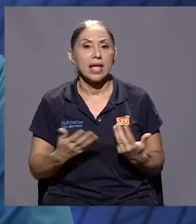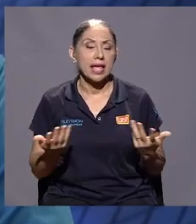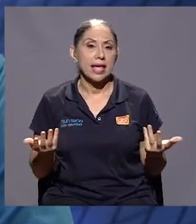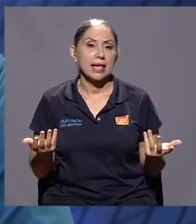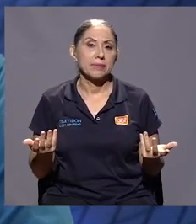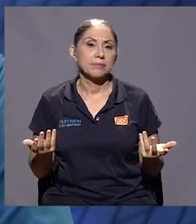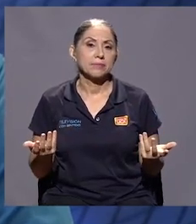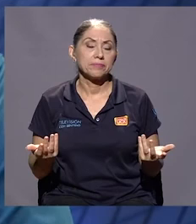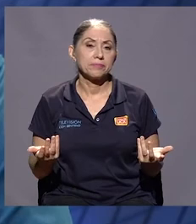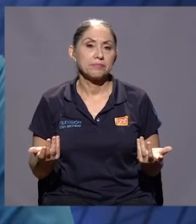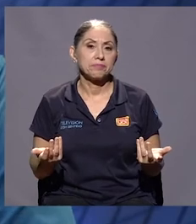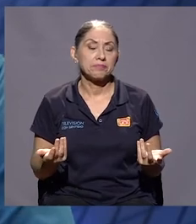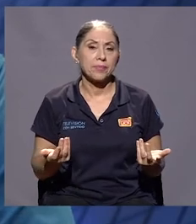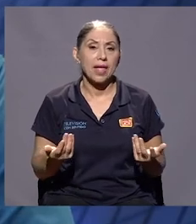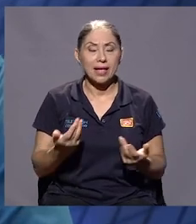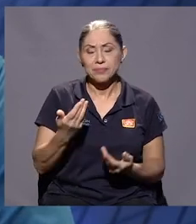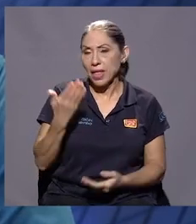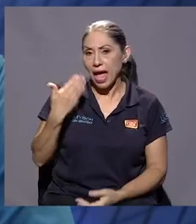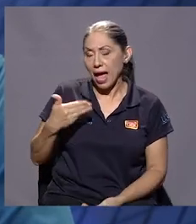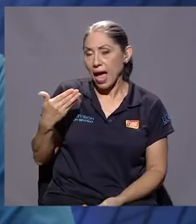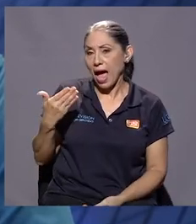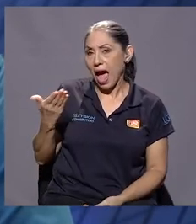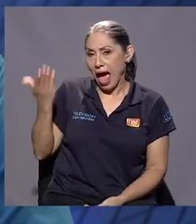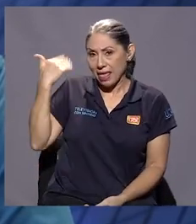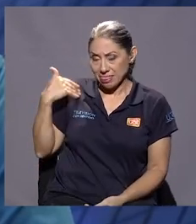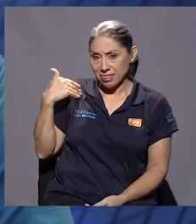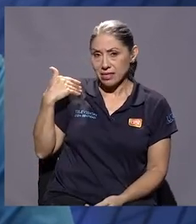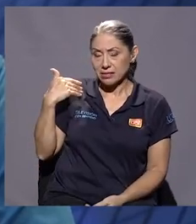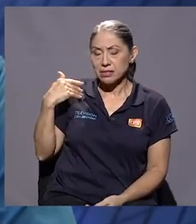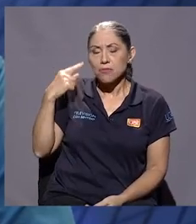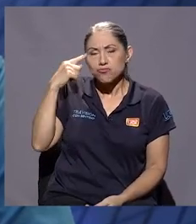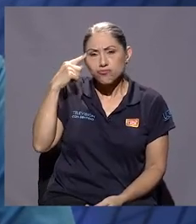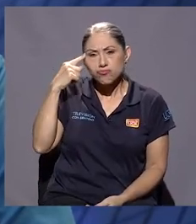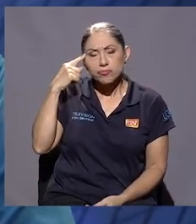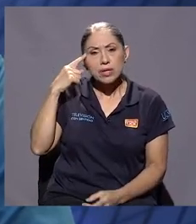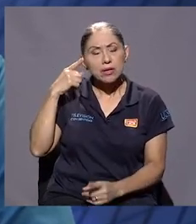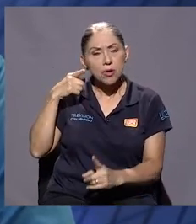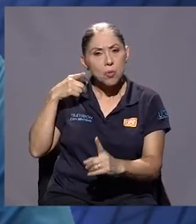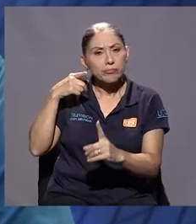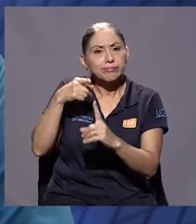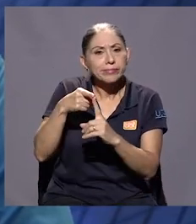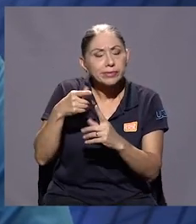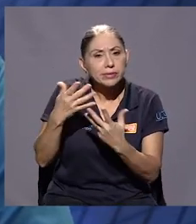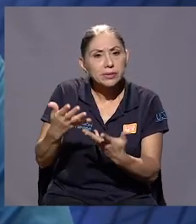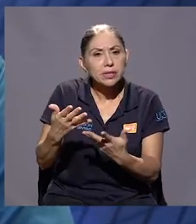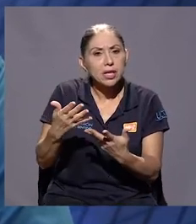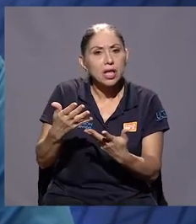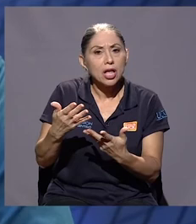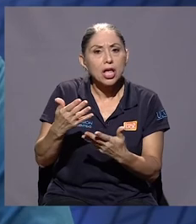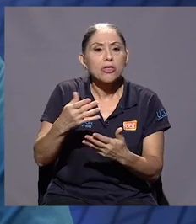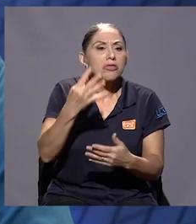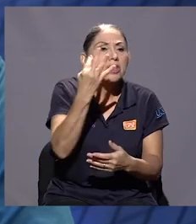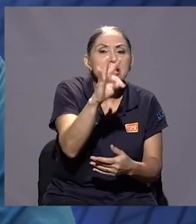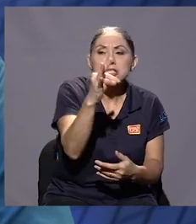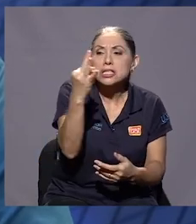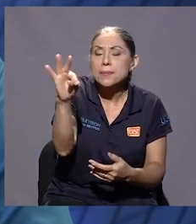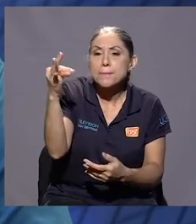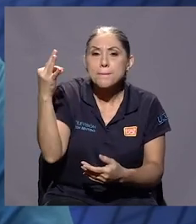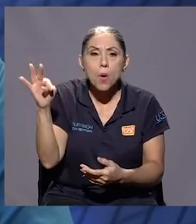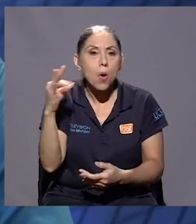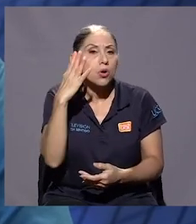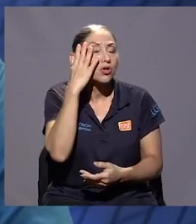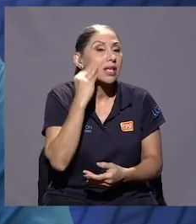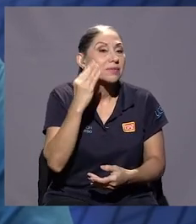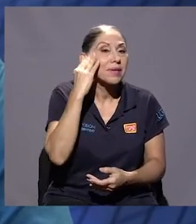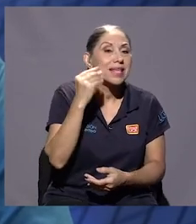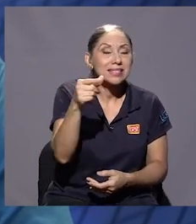manejando dentro antes antes se vería manejando en tecnológica de de documentar testimonios de expedir de experiencias del